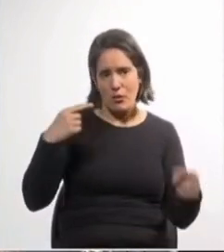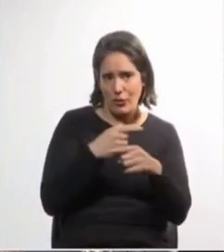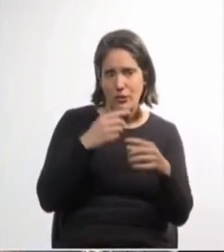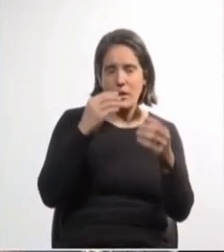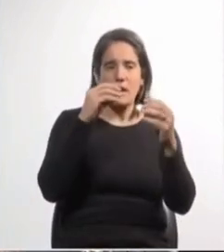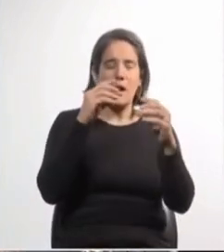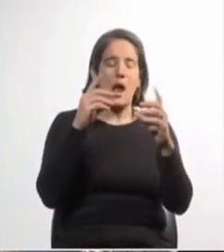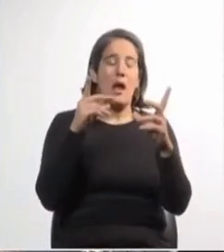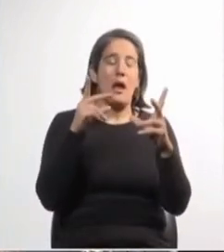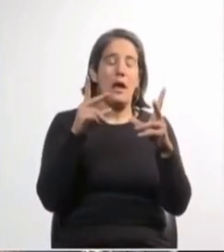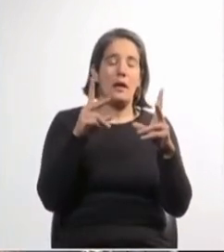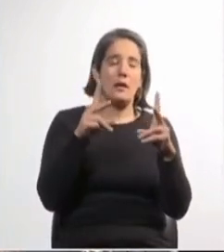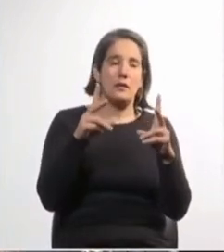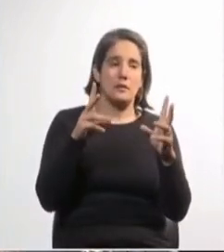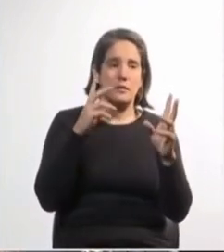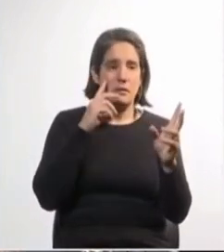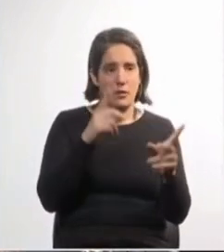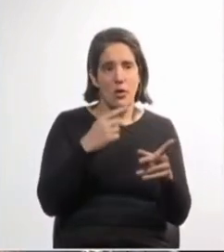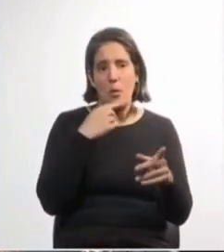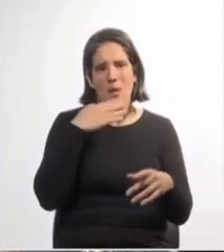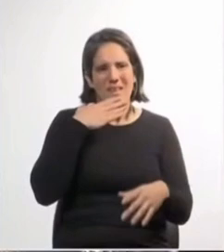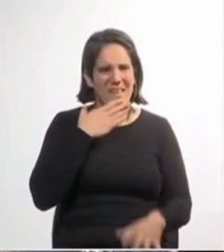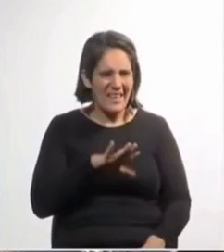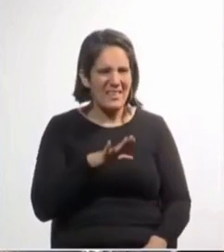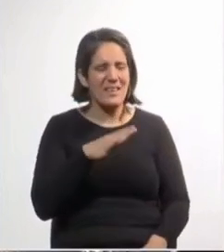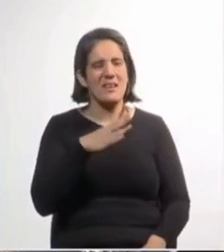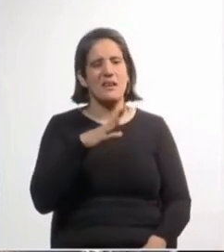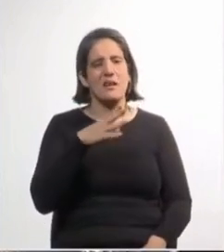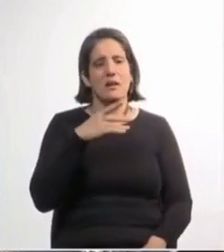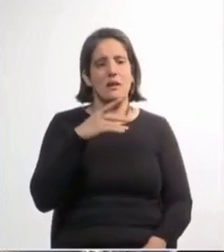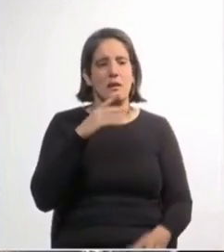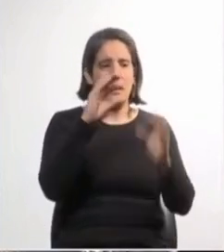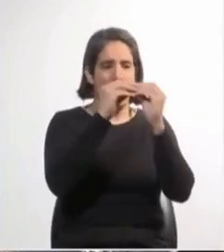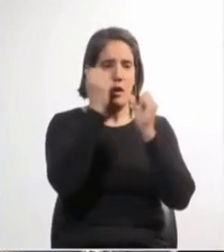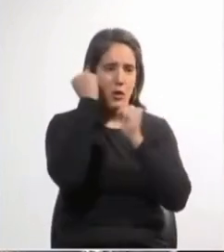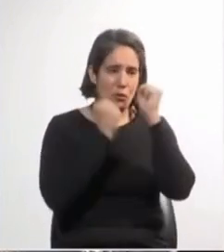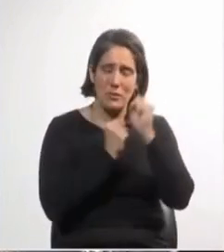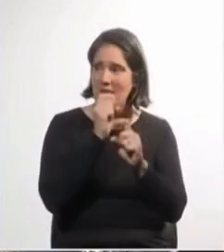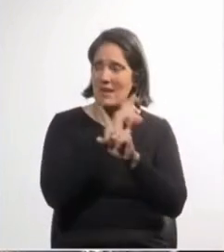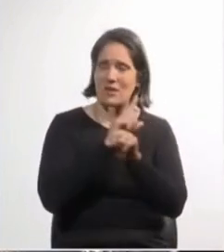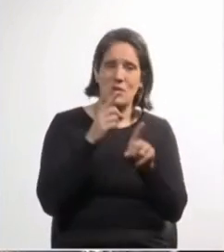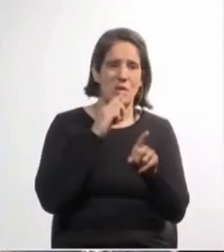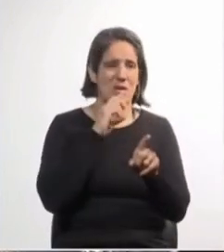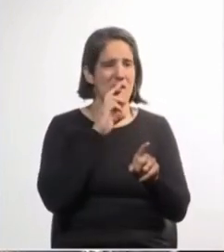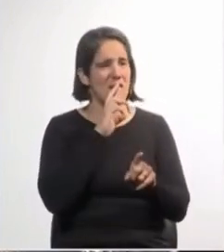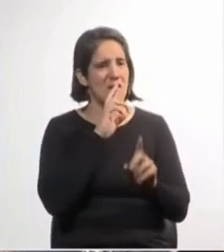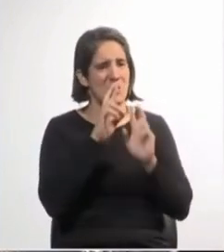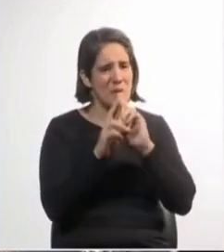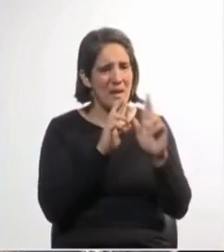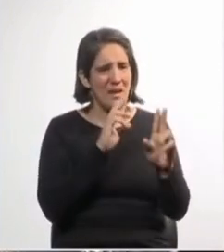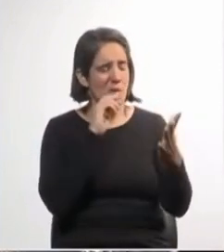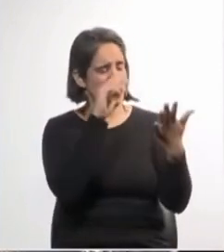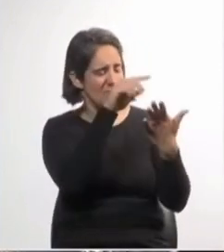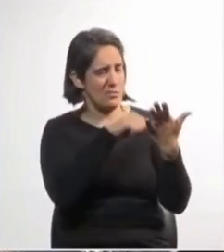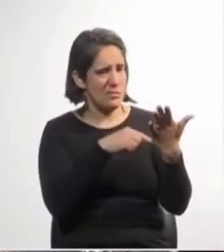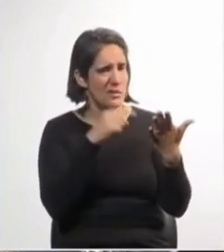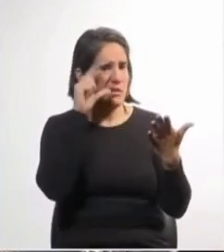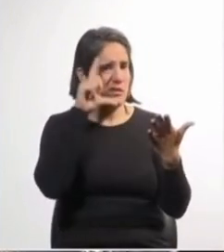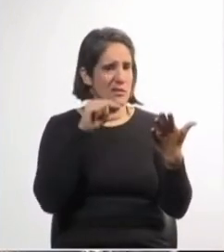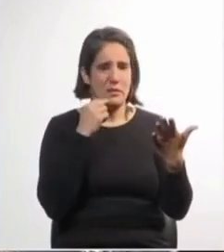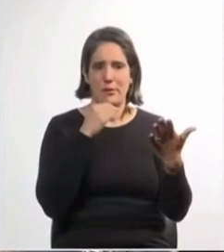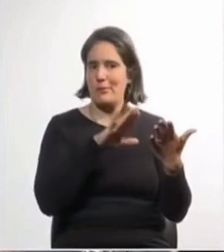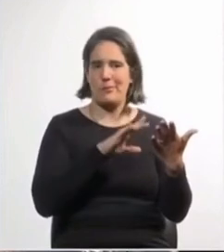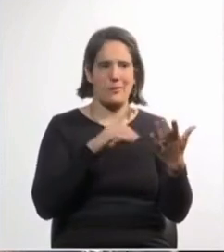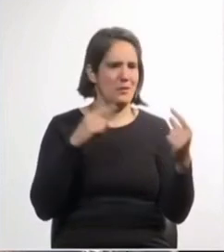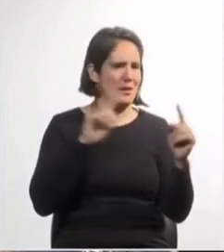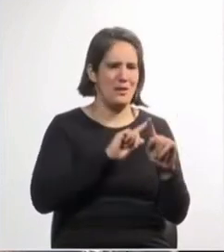fiscal, discrepamos con la interpretación y el relato de sus resultados, discrepamos con las prioridades